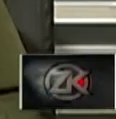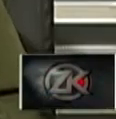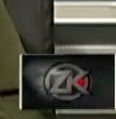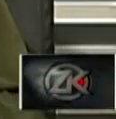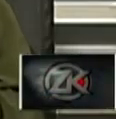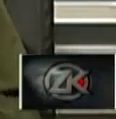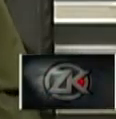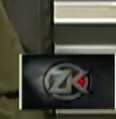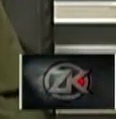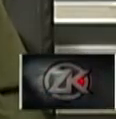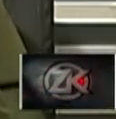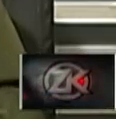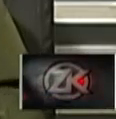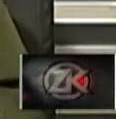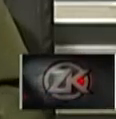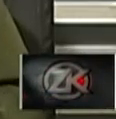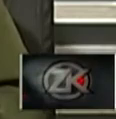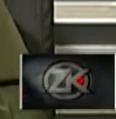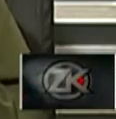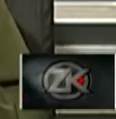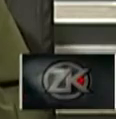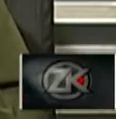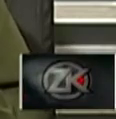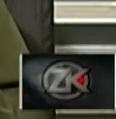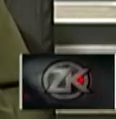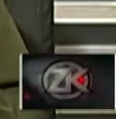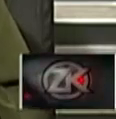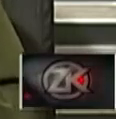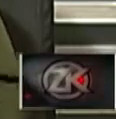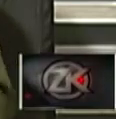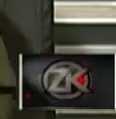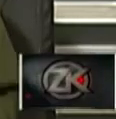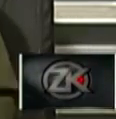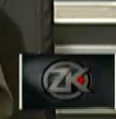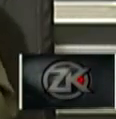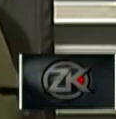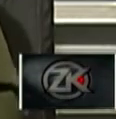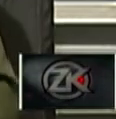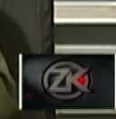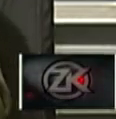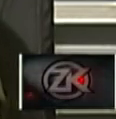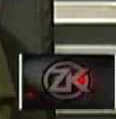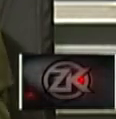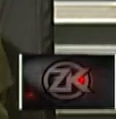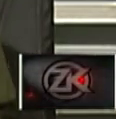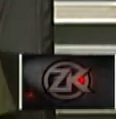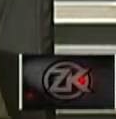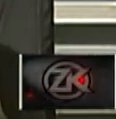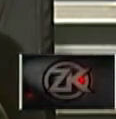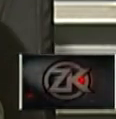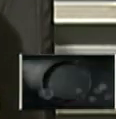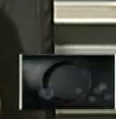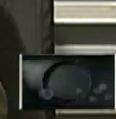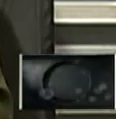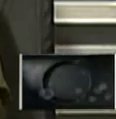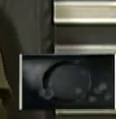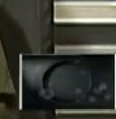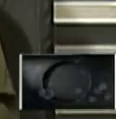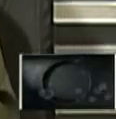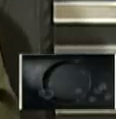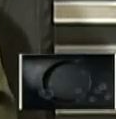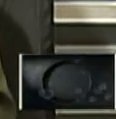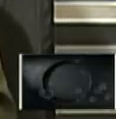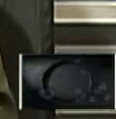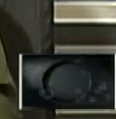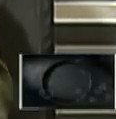su propia tierra, bueno, acaban de anular el juicio porque se comprobó que no había ningún tipo de delito, que simplemente, bueno, fue